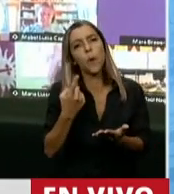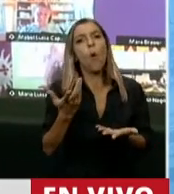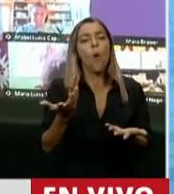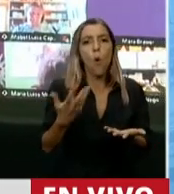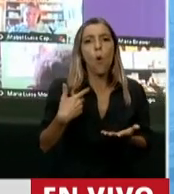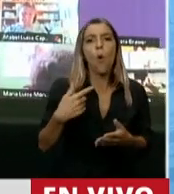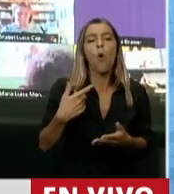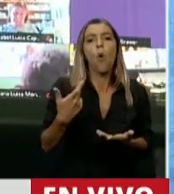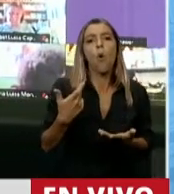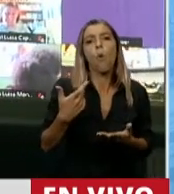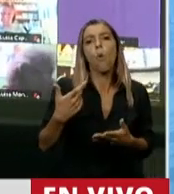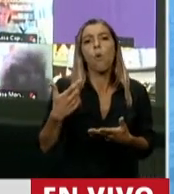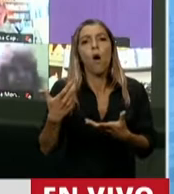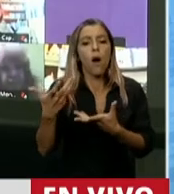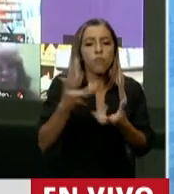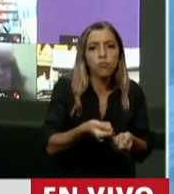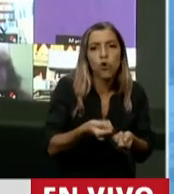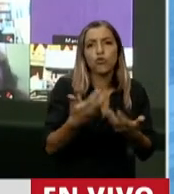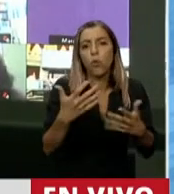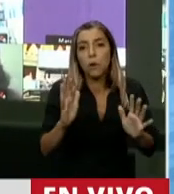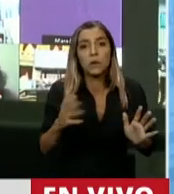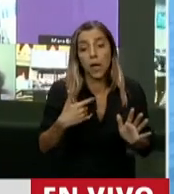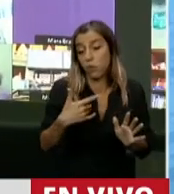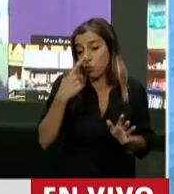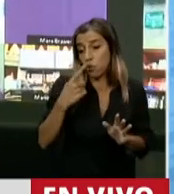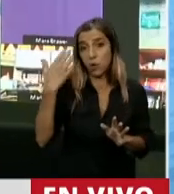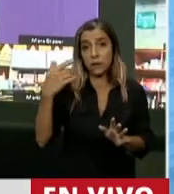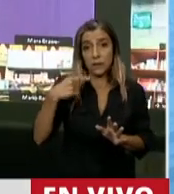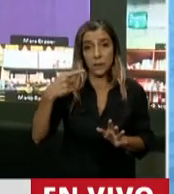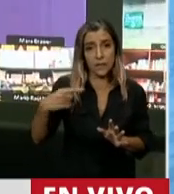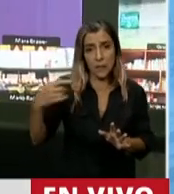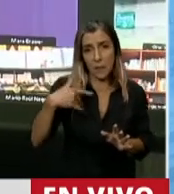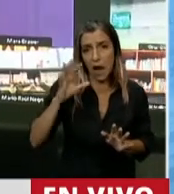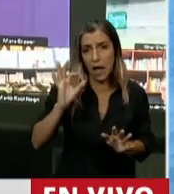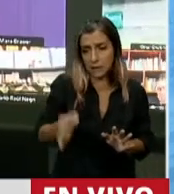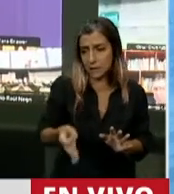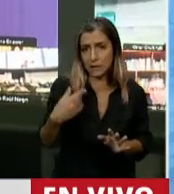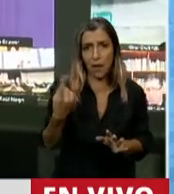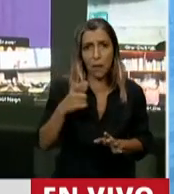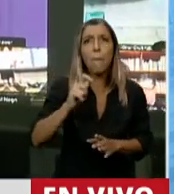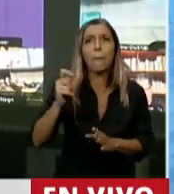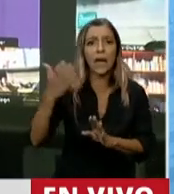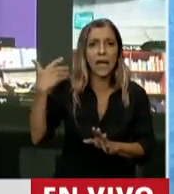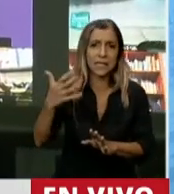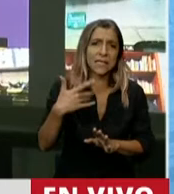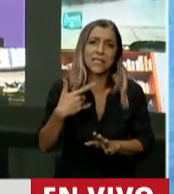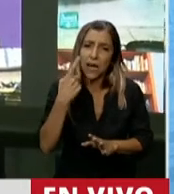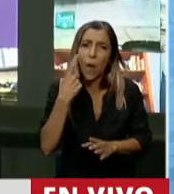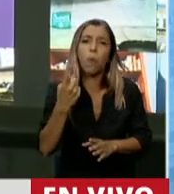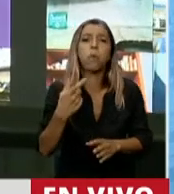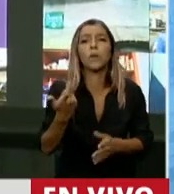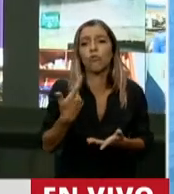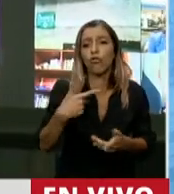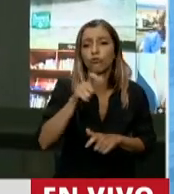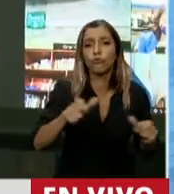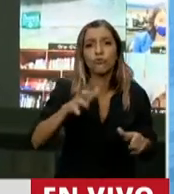va a estar presente y lo hemos comprobado en estas últimas semanas en estos últimos meses visto la necesidad